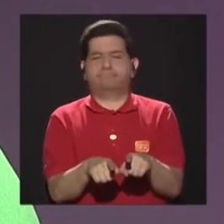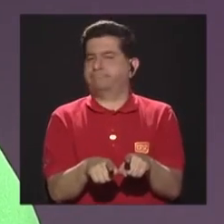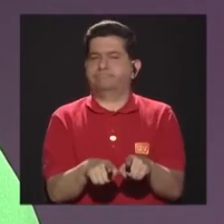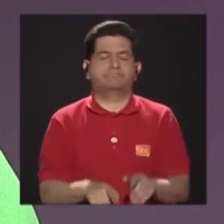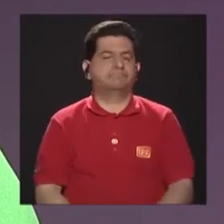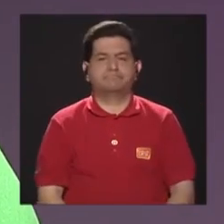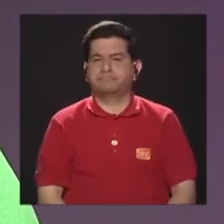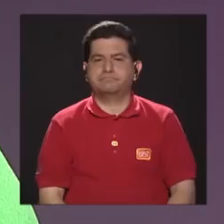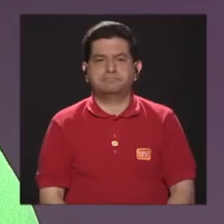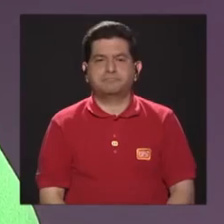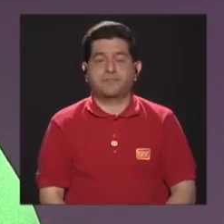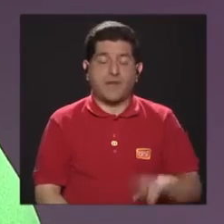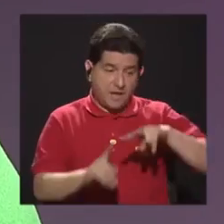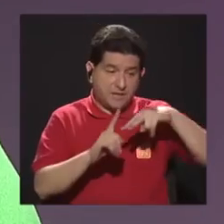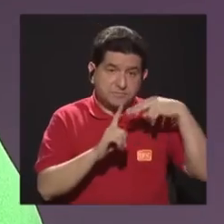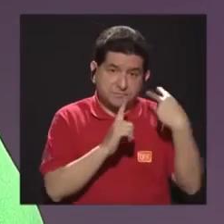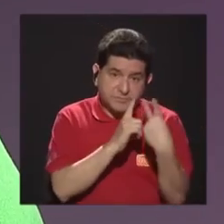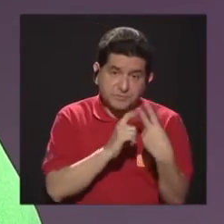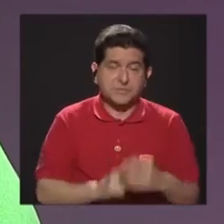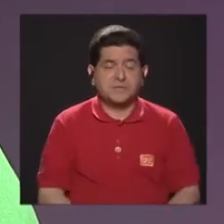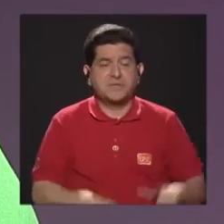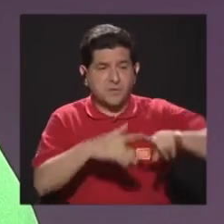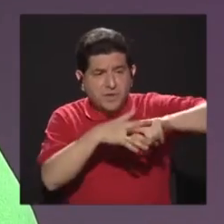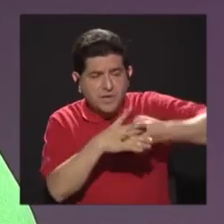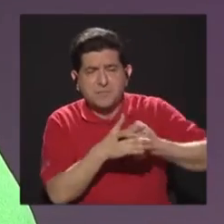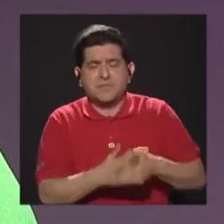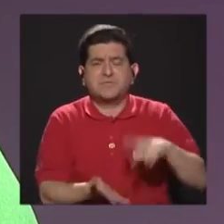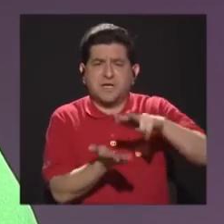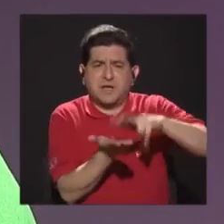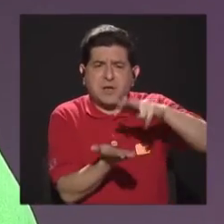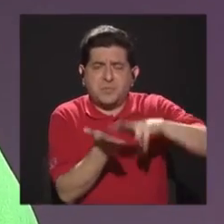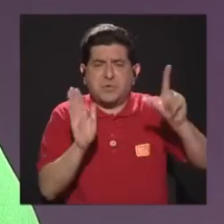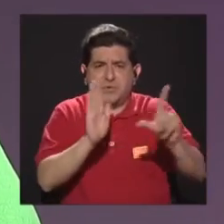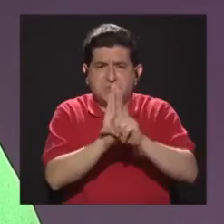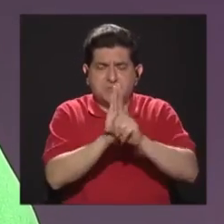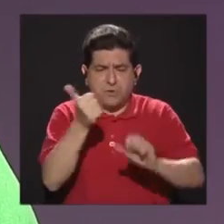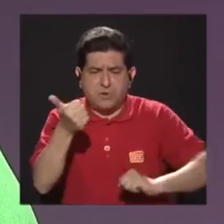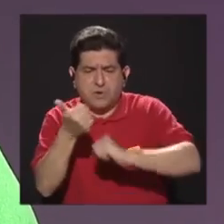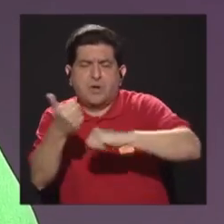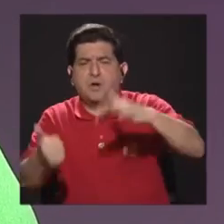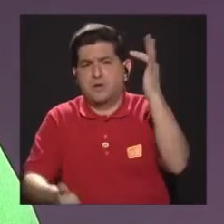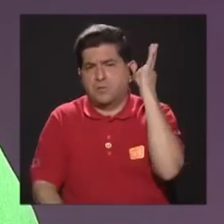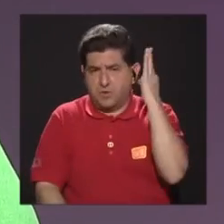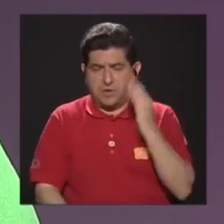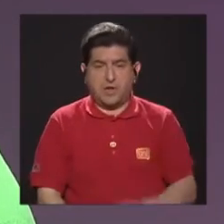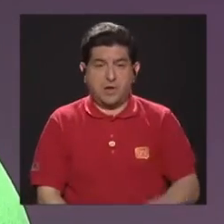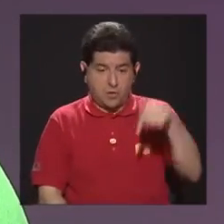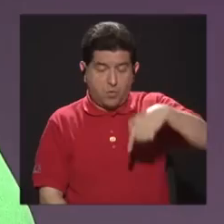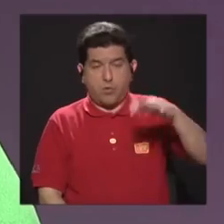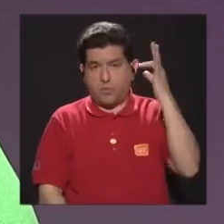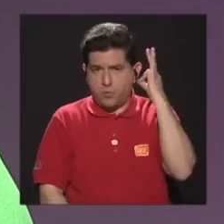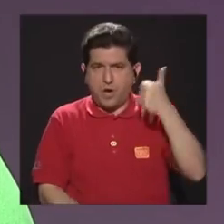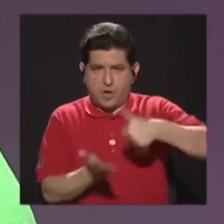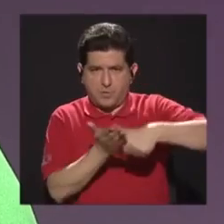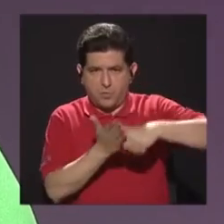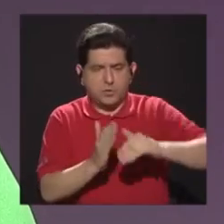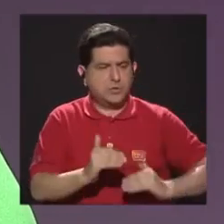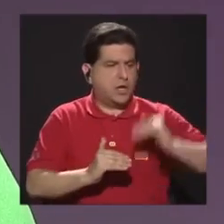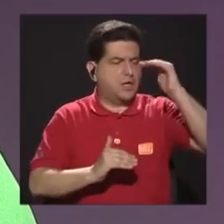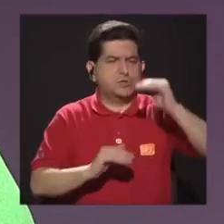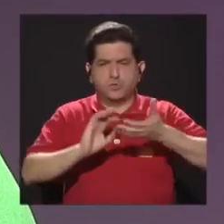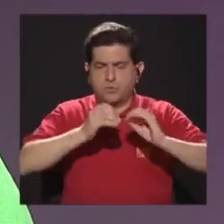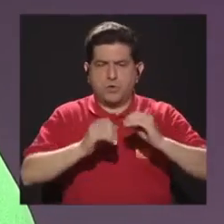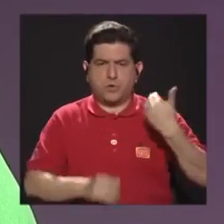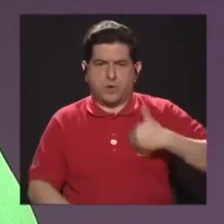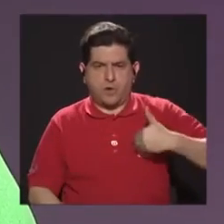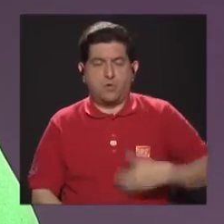Desde esta perspectiva, desde que se empezaron a aprobar algunas leyes en favor de la mujer hoy por hoy vota más que el hombre. Hoy estamos